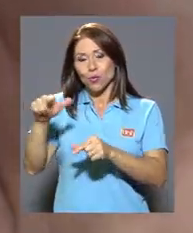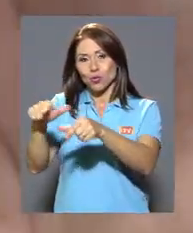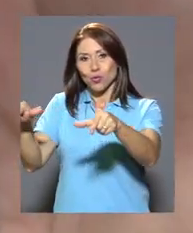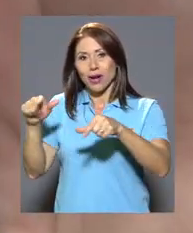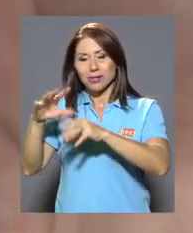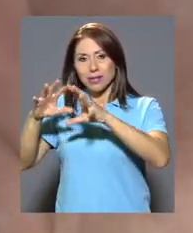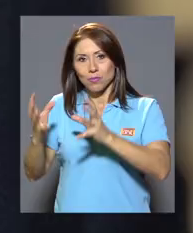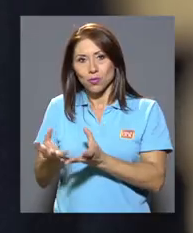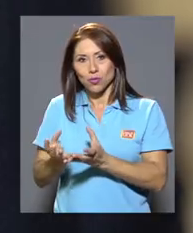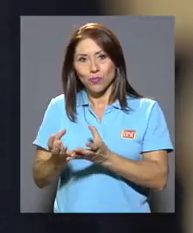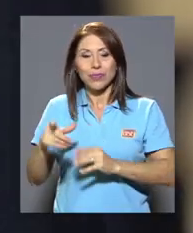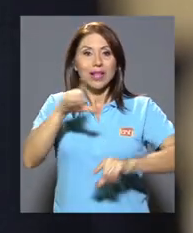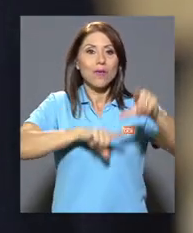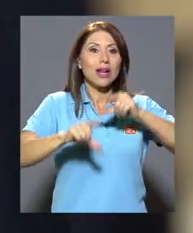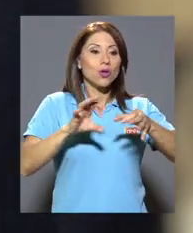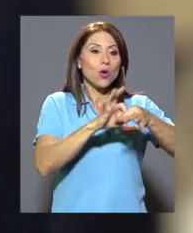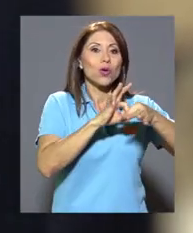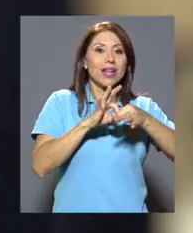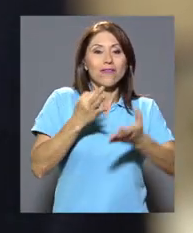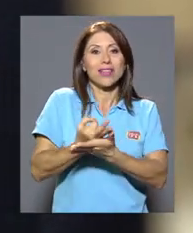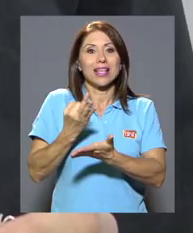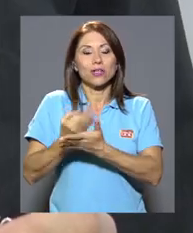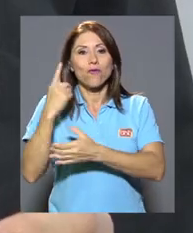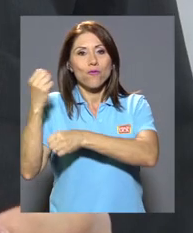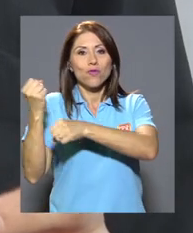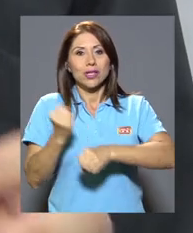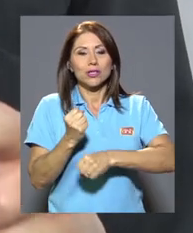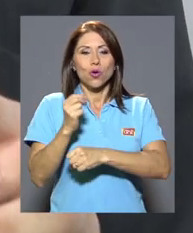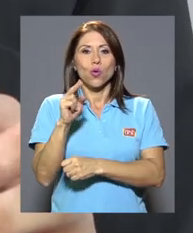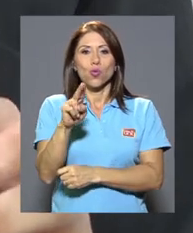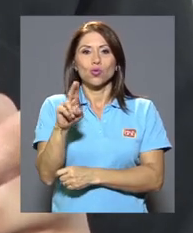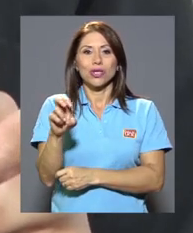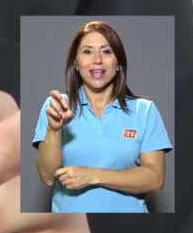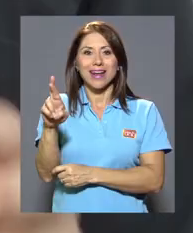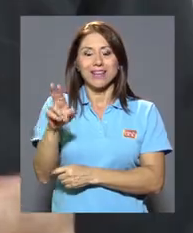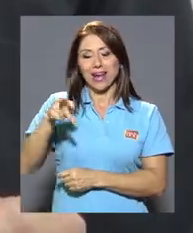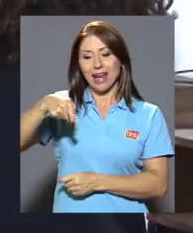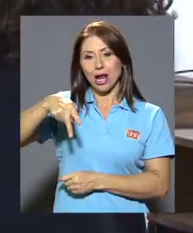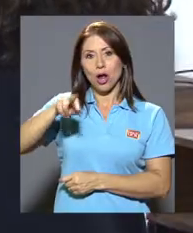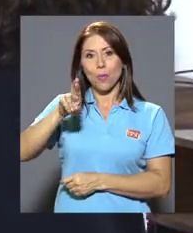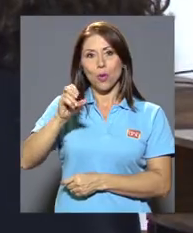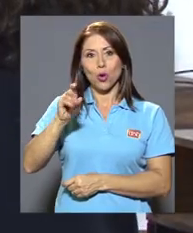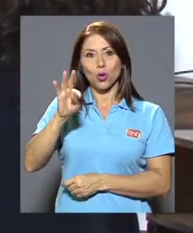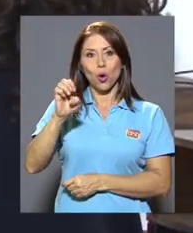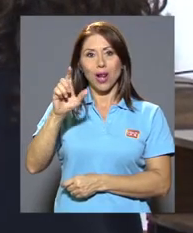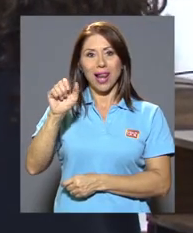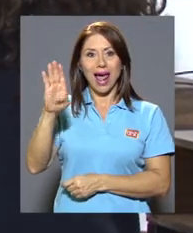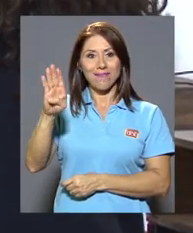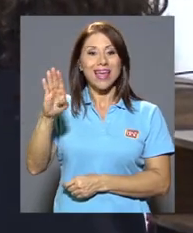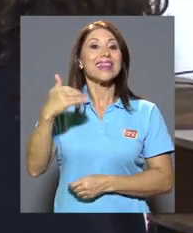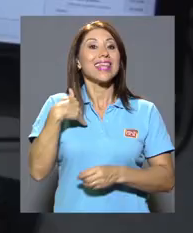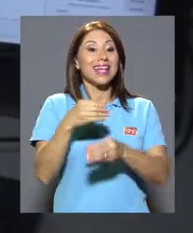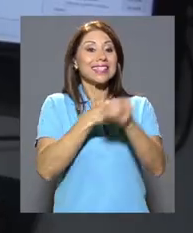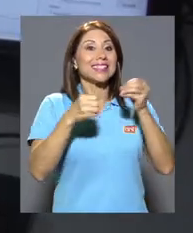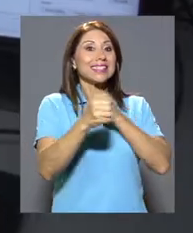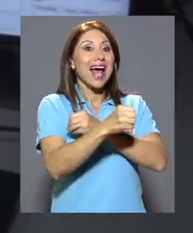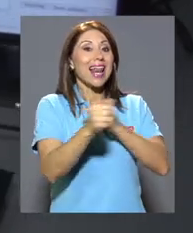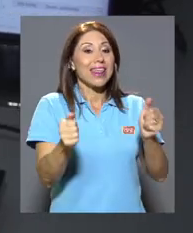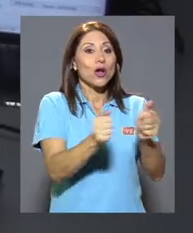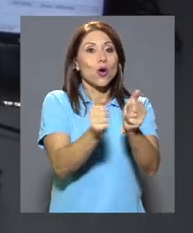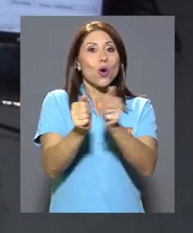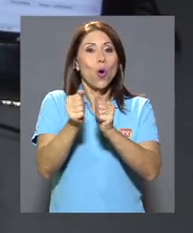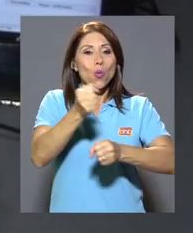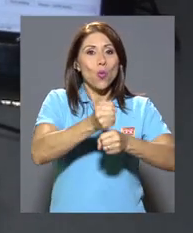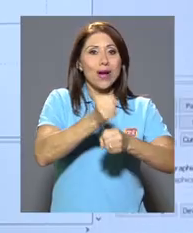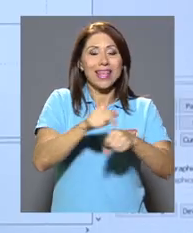El laboratorio es coordinado y financiado por la Fundación de la UCR. Protolab tiene una sala de coworking y una zona de prototipado con